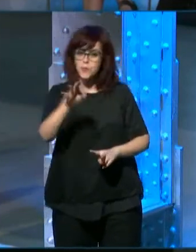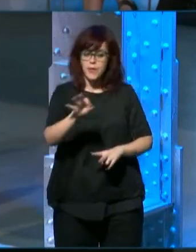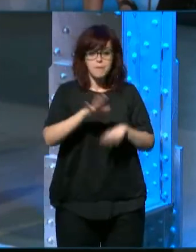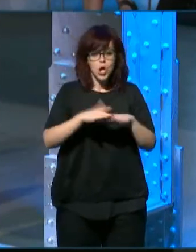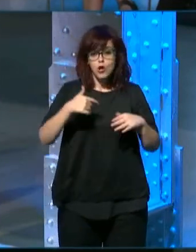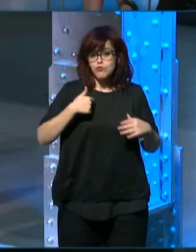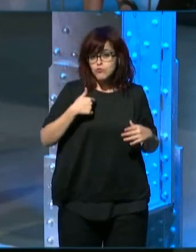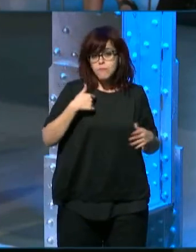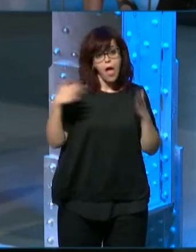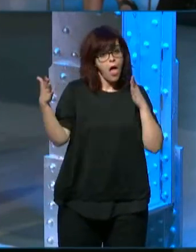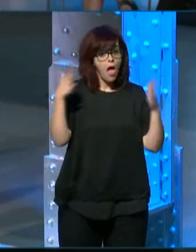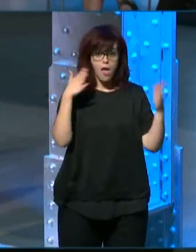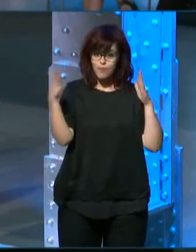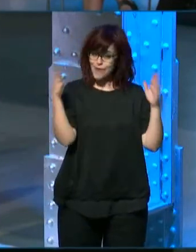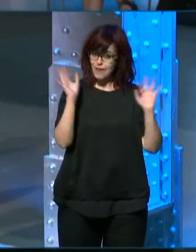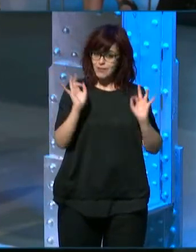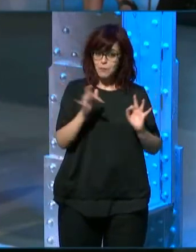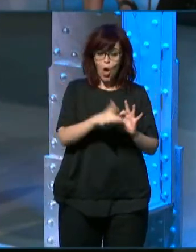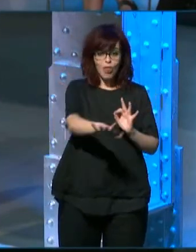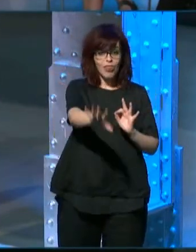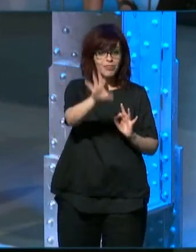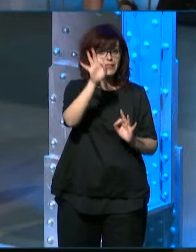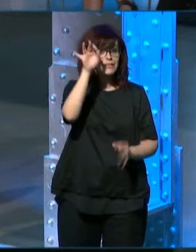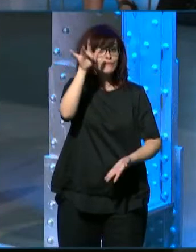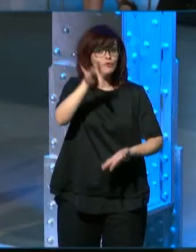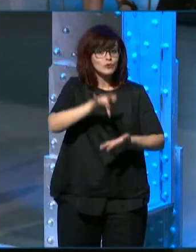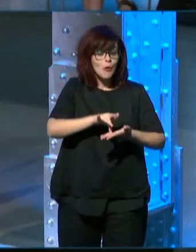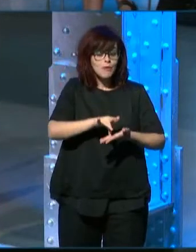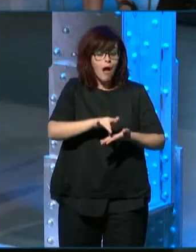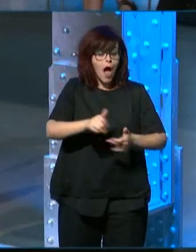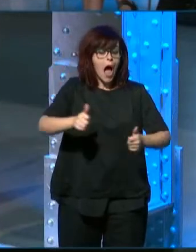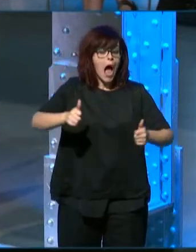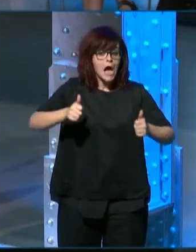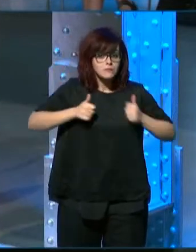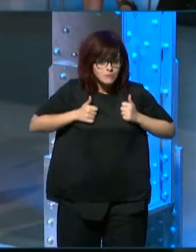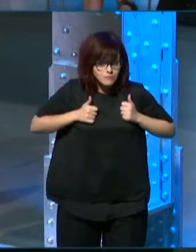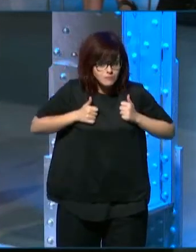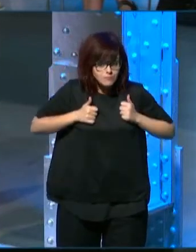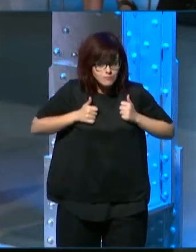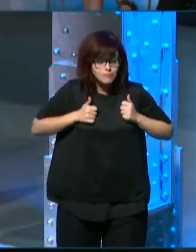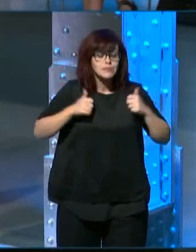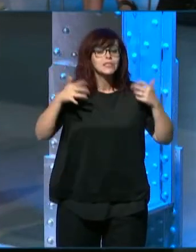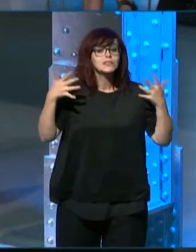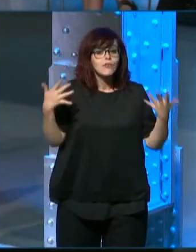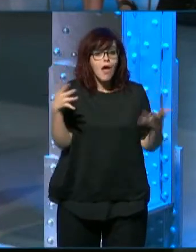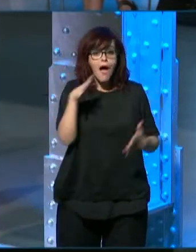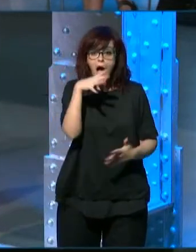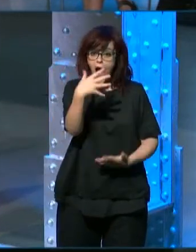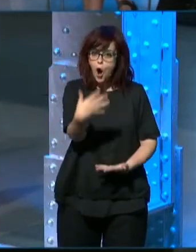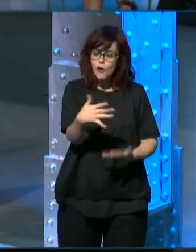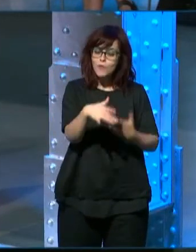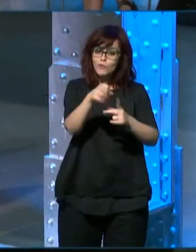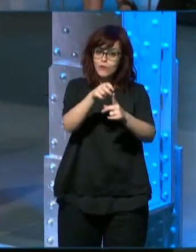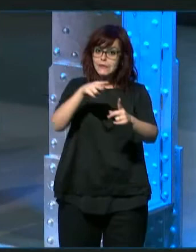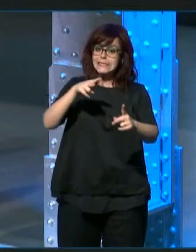hijo de mi tiempo, tomé la decisión cuando la tomé y efectivamente ahora, con la perspectiva del tiempo, digo,